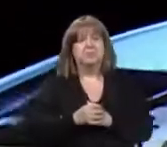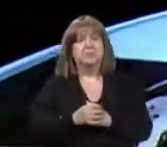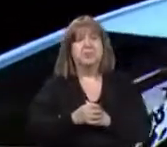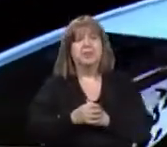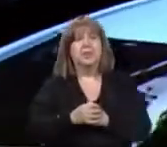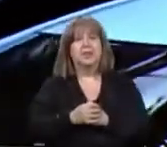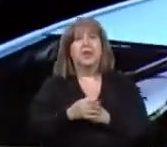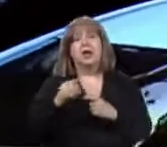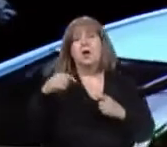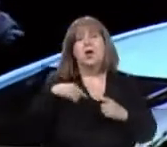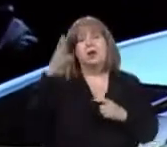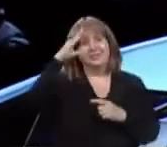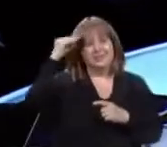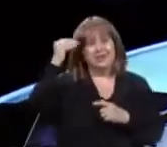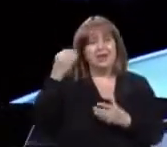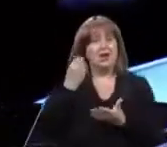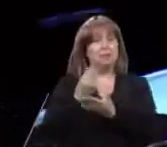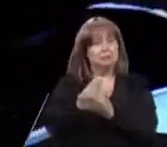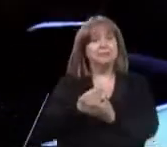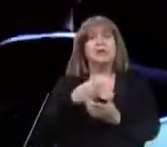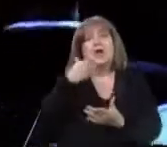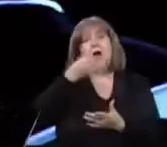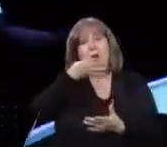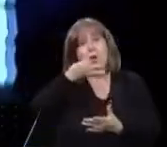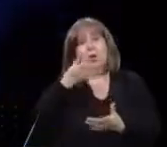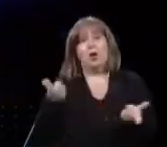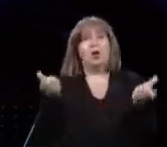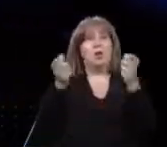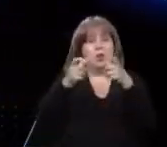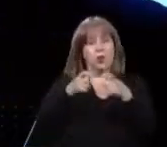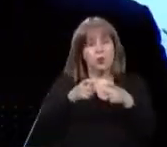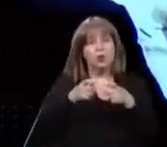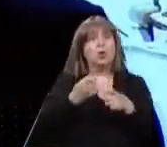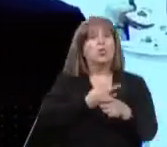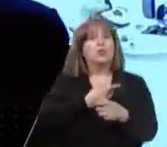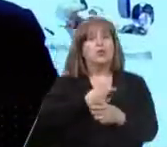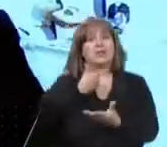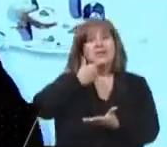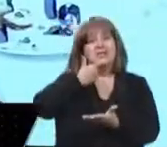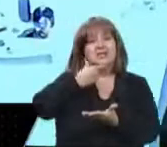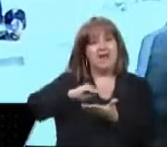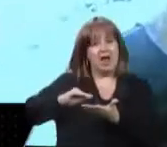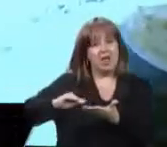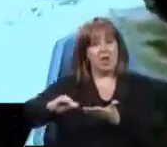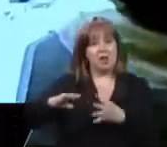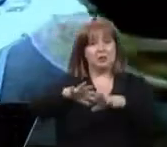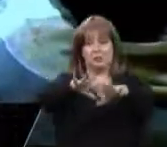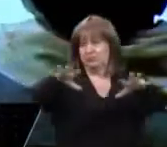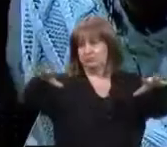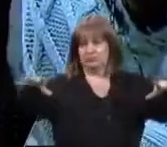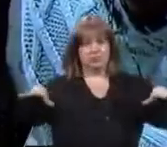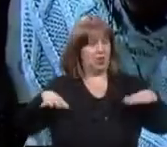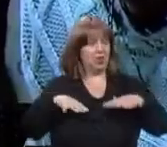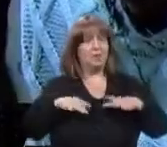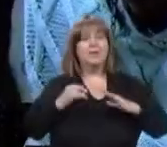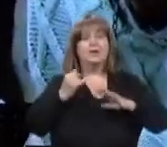Hoy reapareció Cristina Fernández de Kirchner, habló, tuvo una reunión. Fue en el Senado de la Nación. Es noticia su reaparición porque